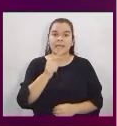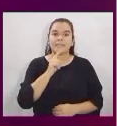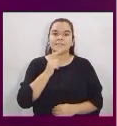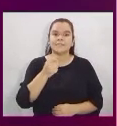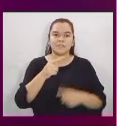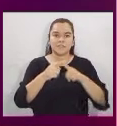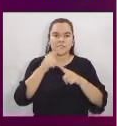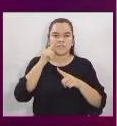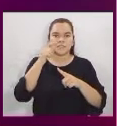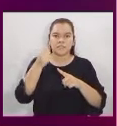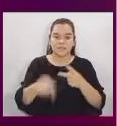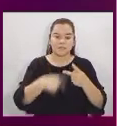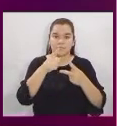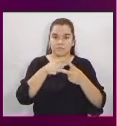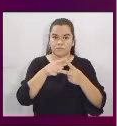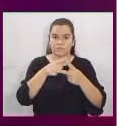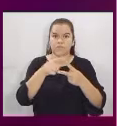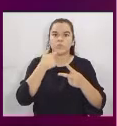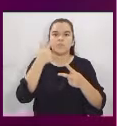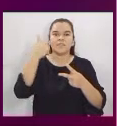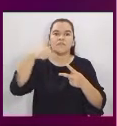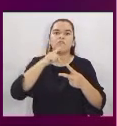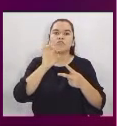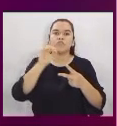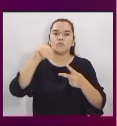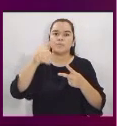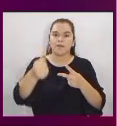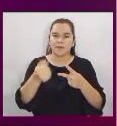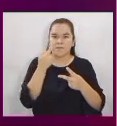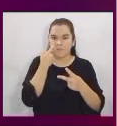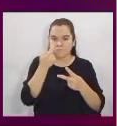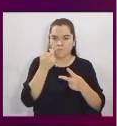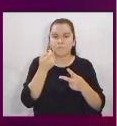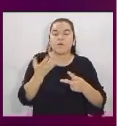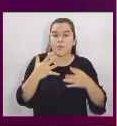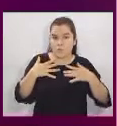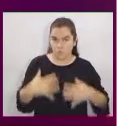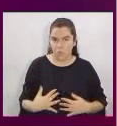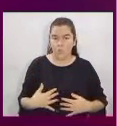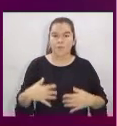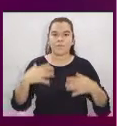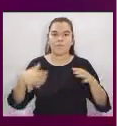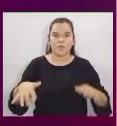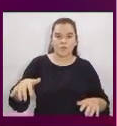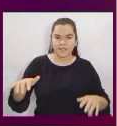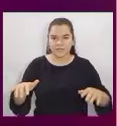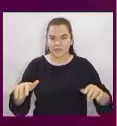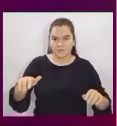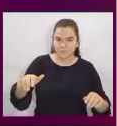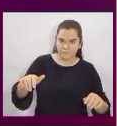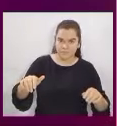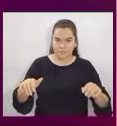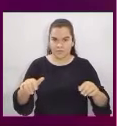la ataxia es un síntoma muy evidente y contundente. Tiene que ver con la falta de equilibrio